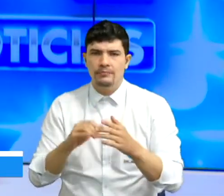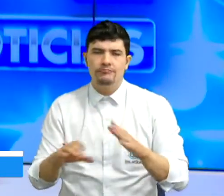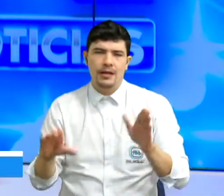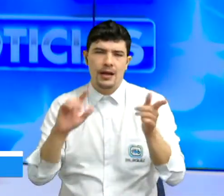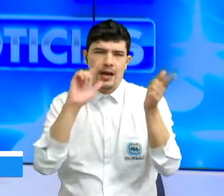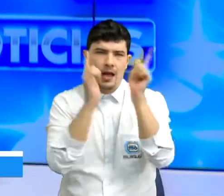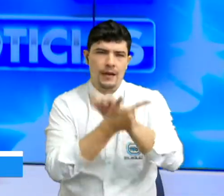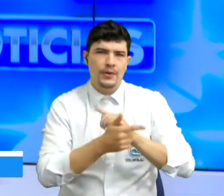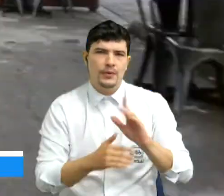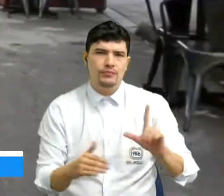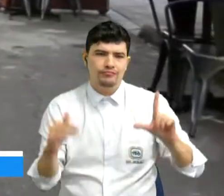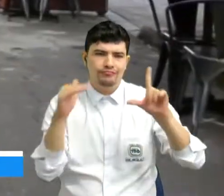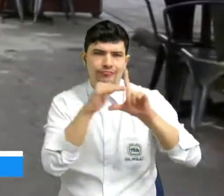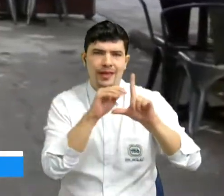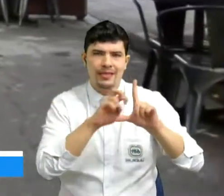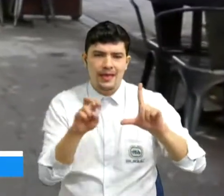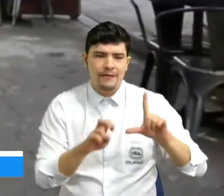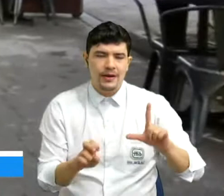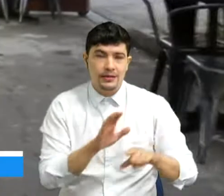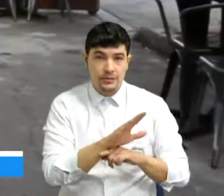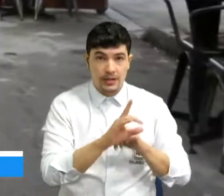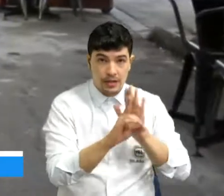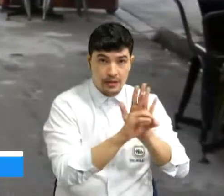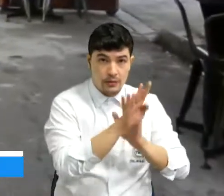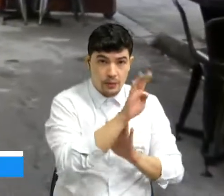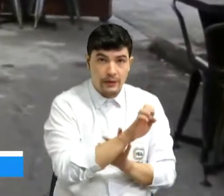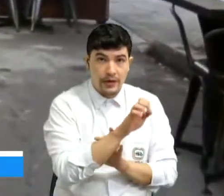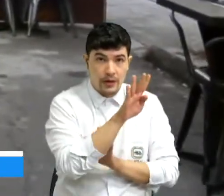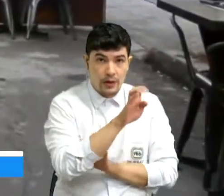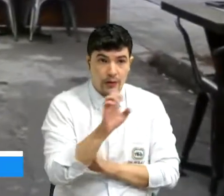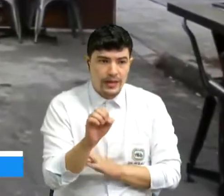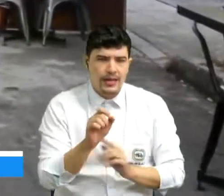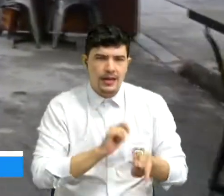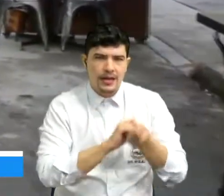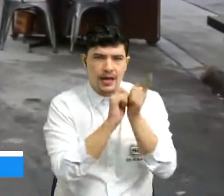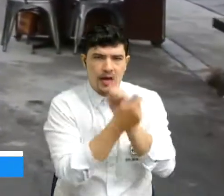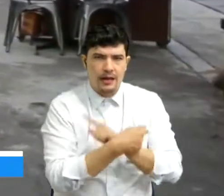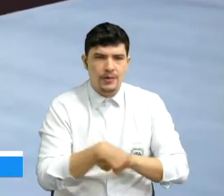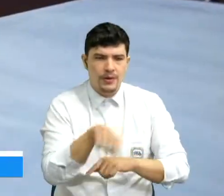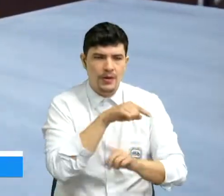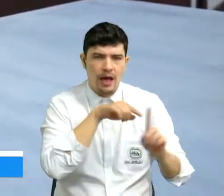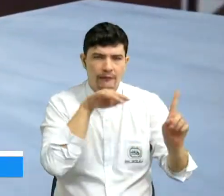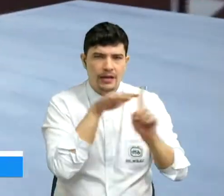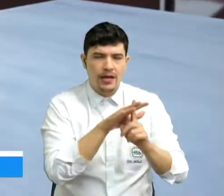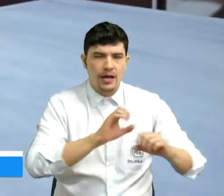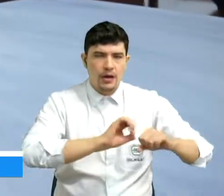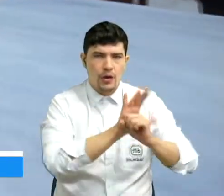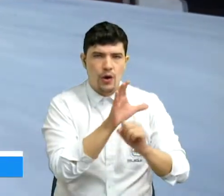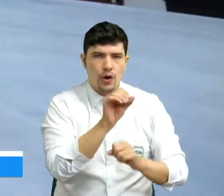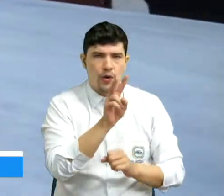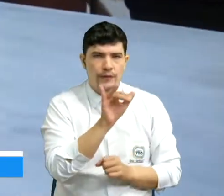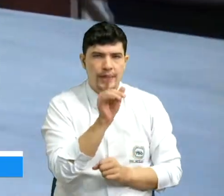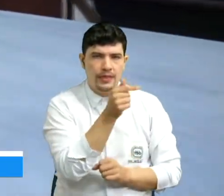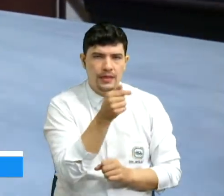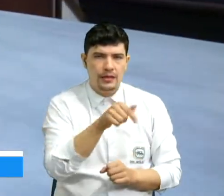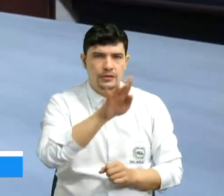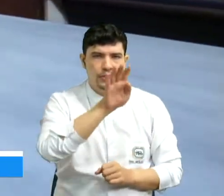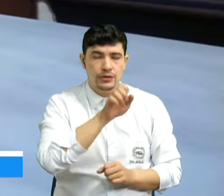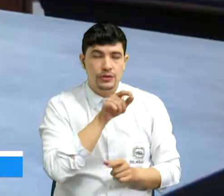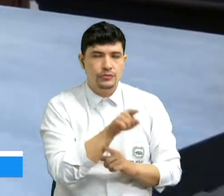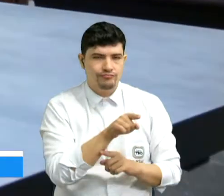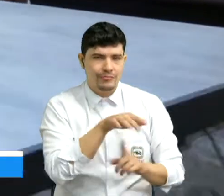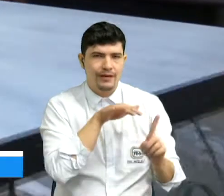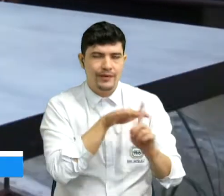los planes el decreto 990 del 2020 cambio la categoría de afectación de kobe 19 en la ciudad de bucaramanga